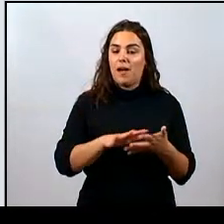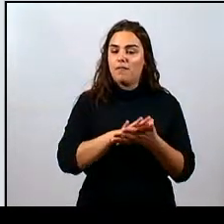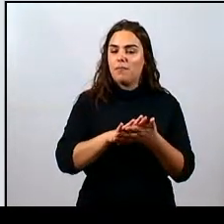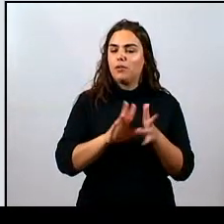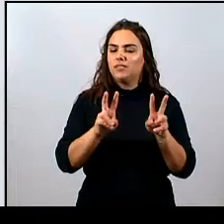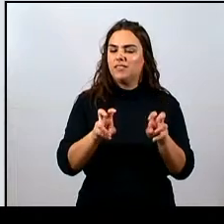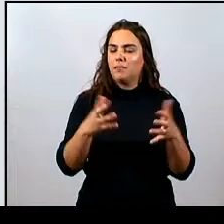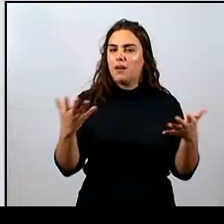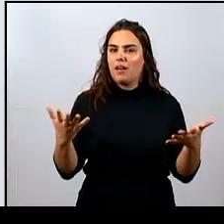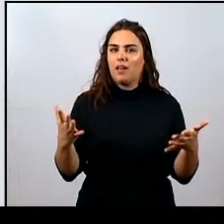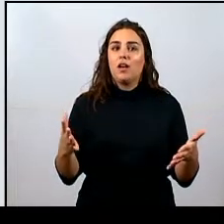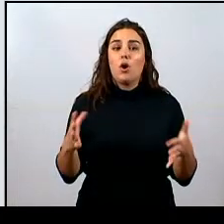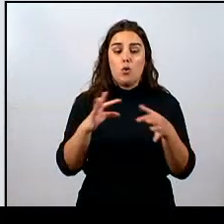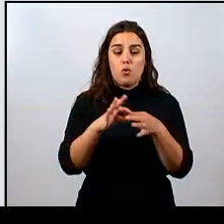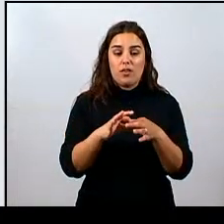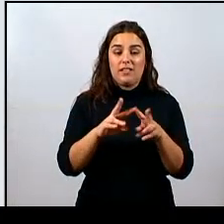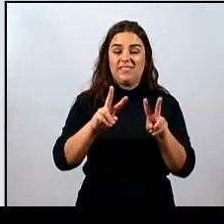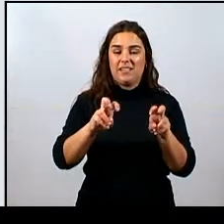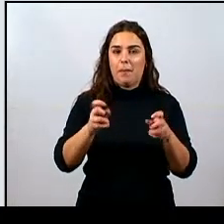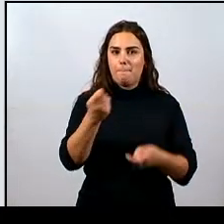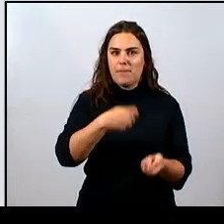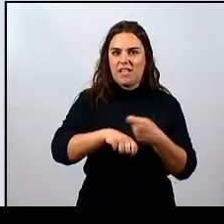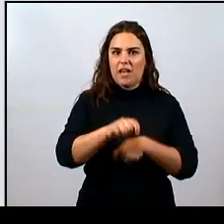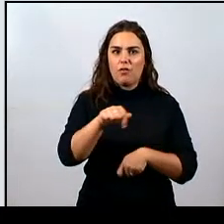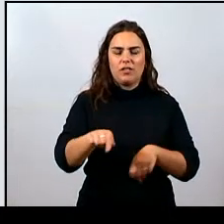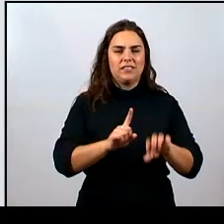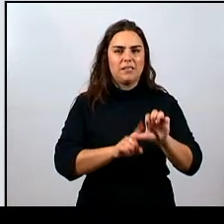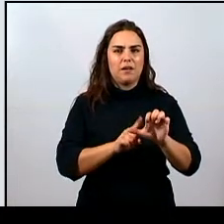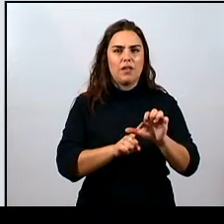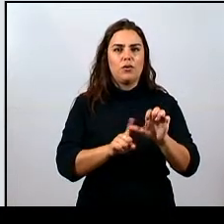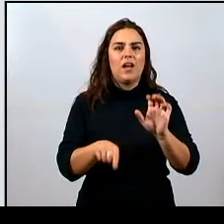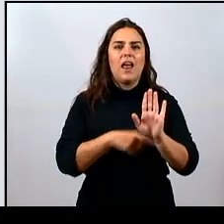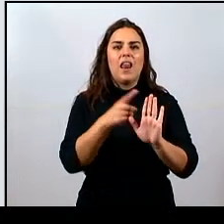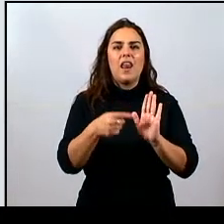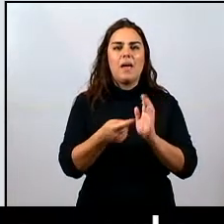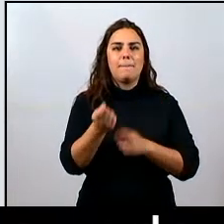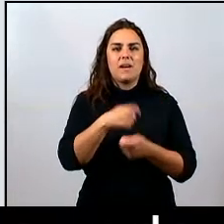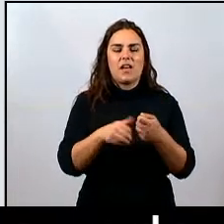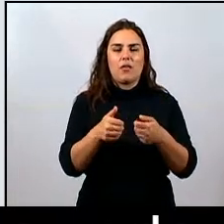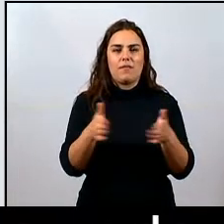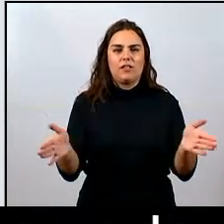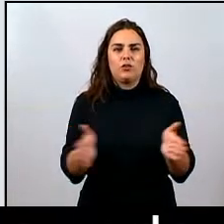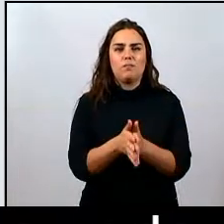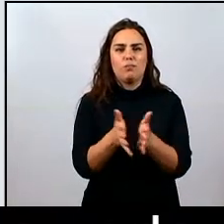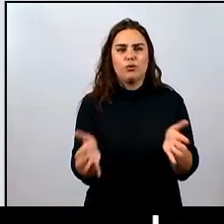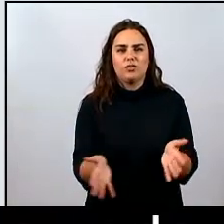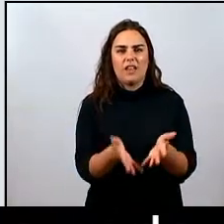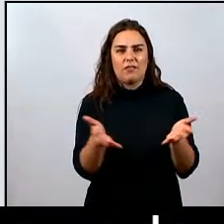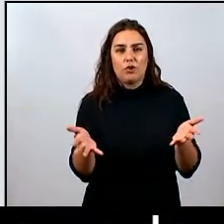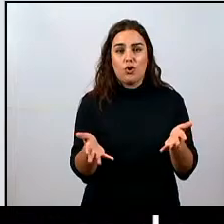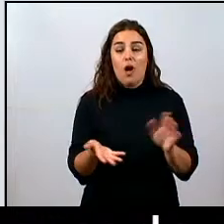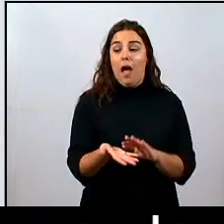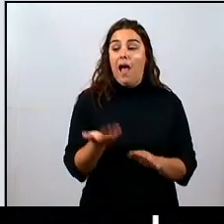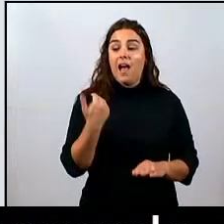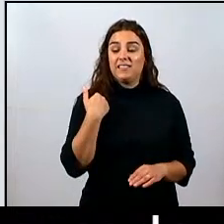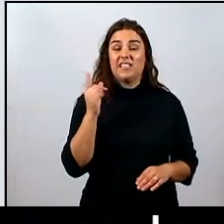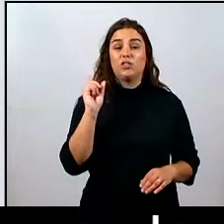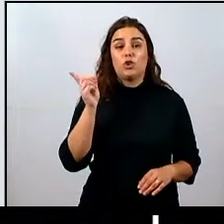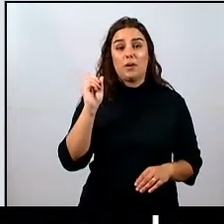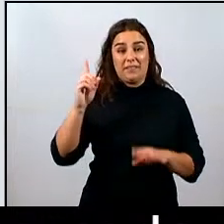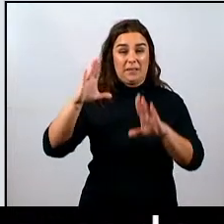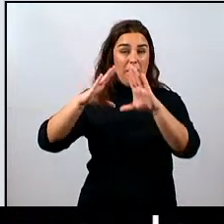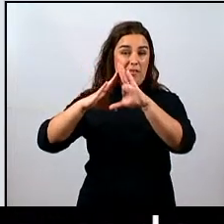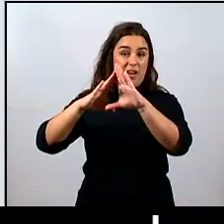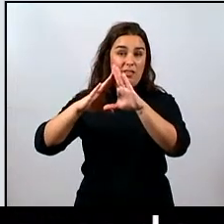unidad de mercado. Aquí en Extremadura estamos impulsando la Ley de Mercado Abierto. Sabéis que hasta el momento solo la tenía la Comunidad de